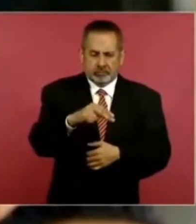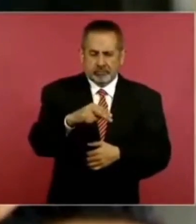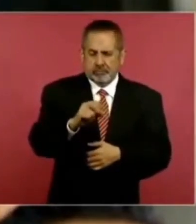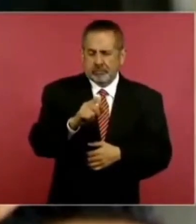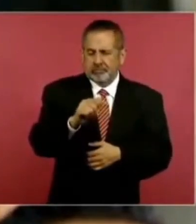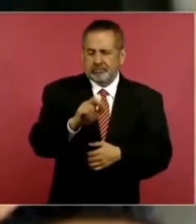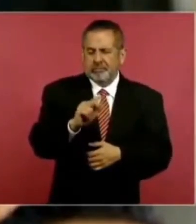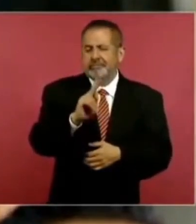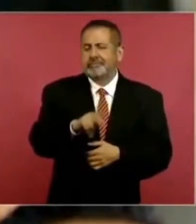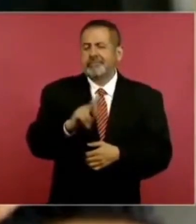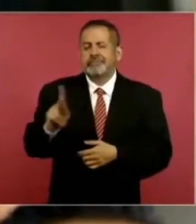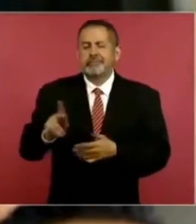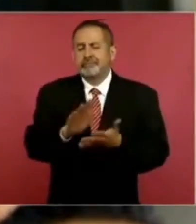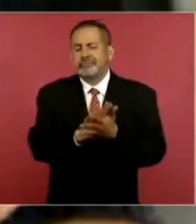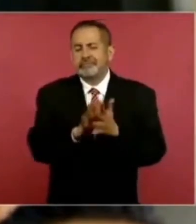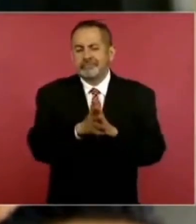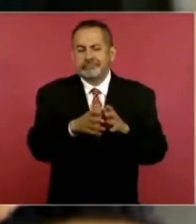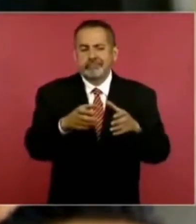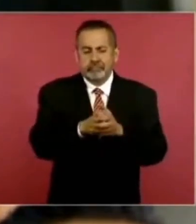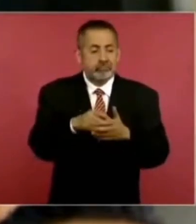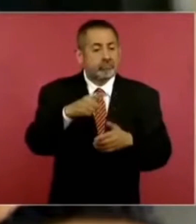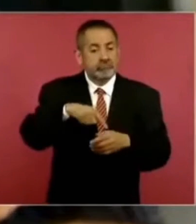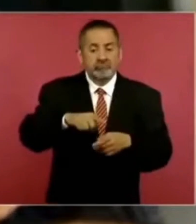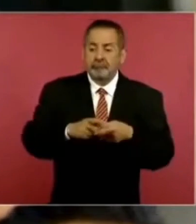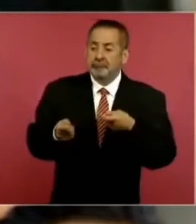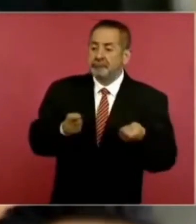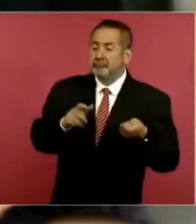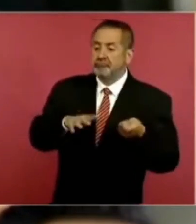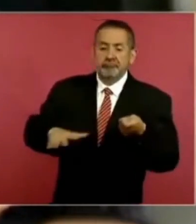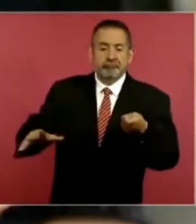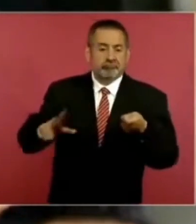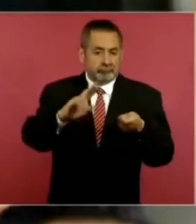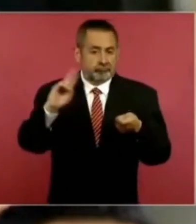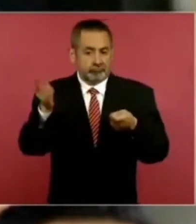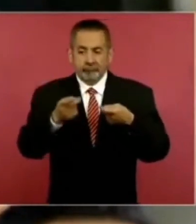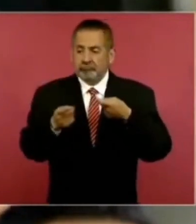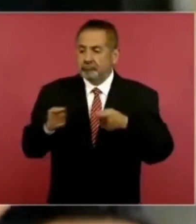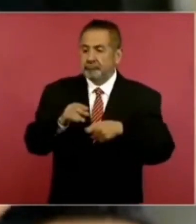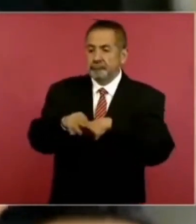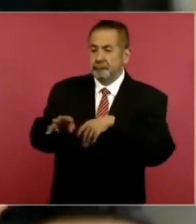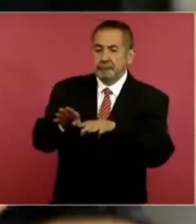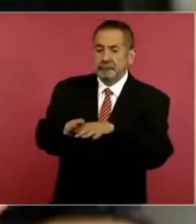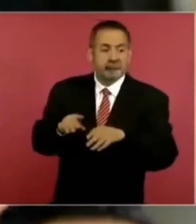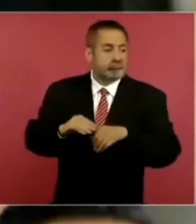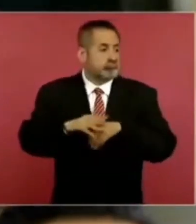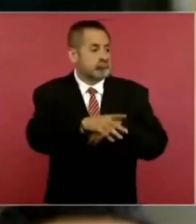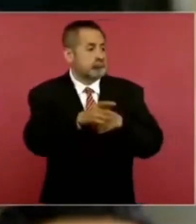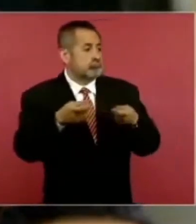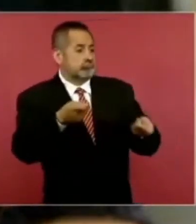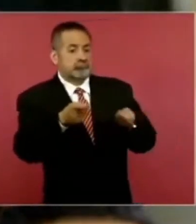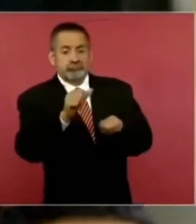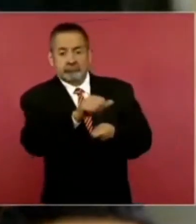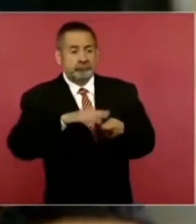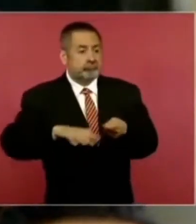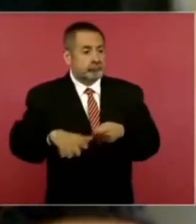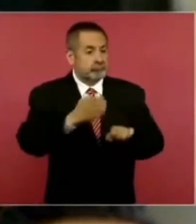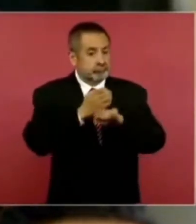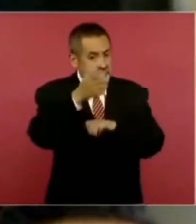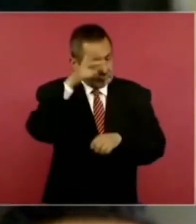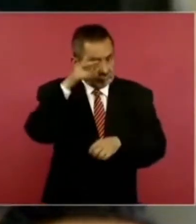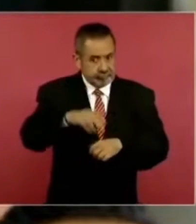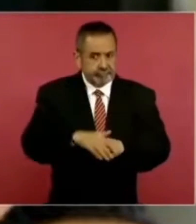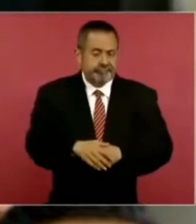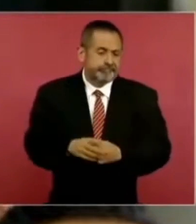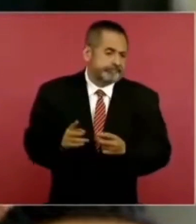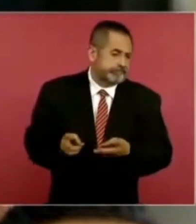grupo caciquil que controla a la universidad e influye en la vida política del estado de Hidalgo.